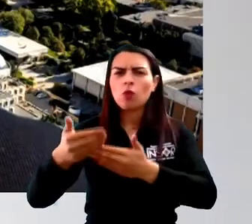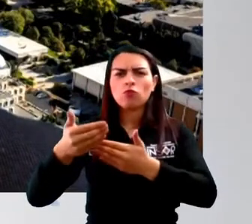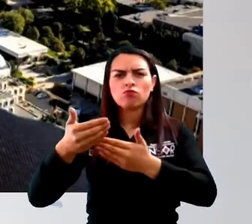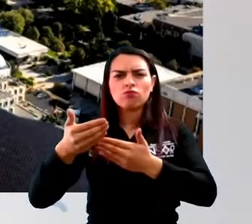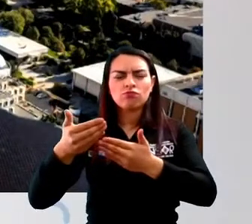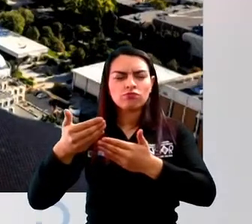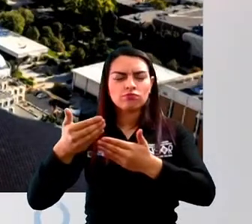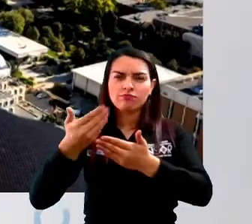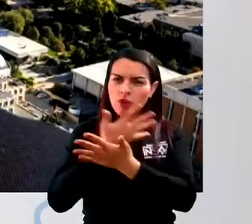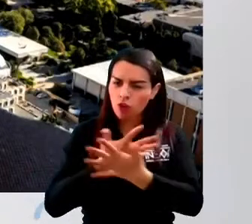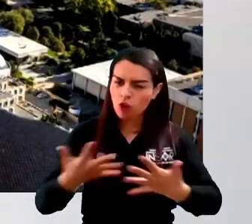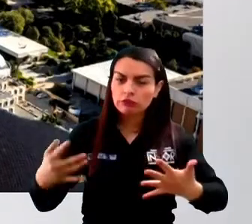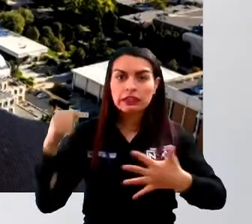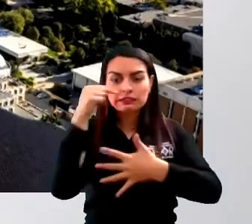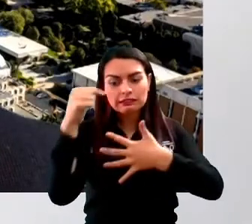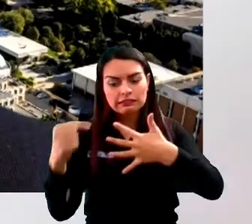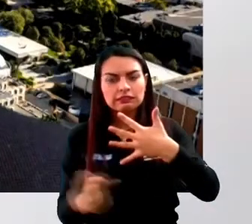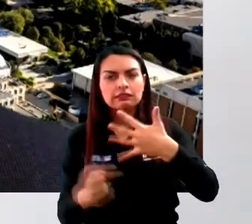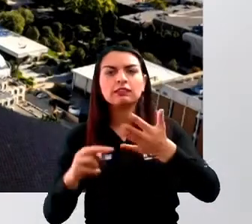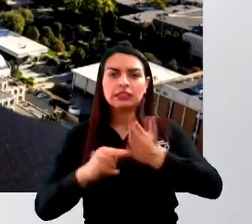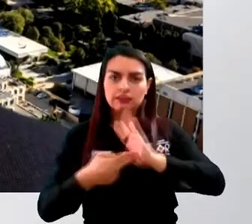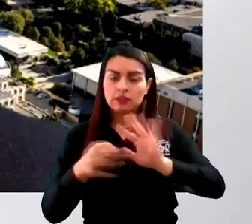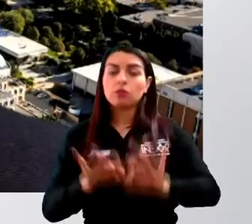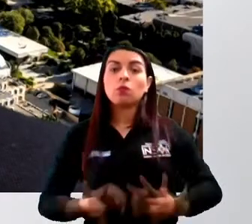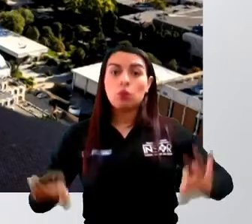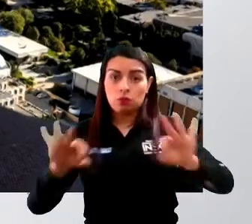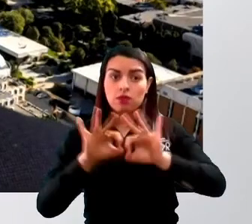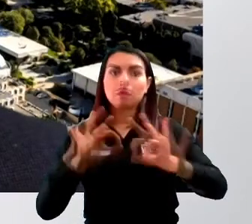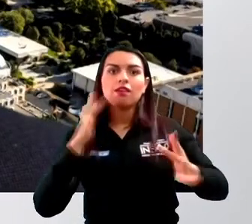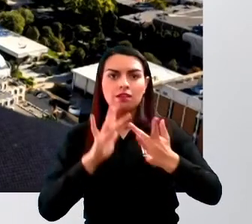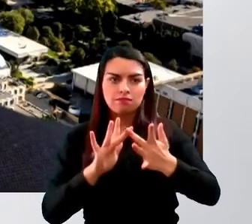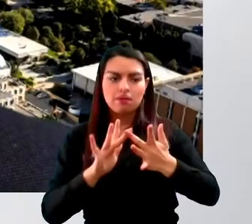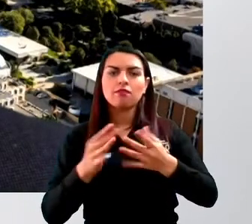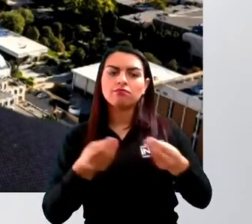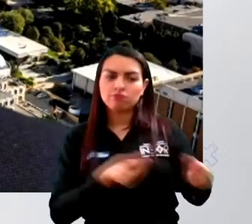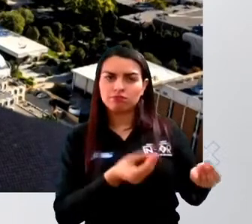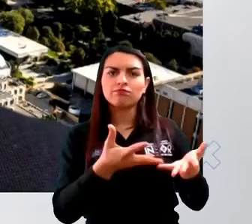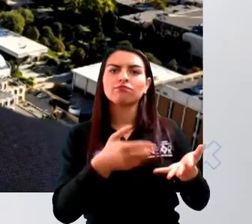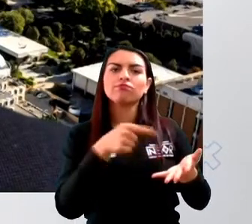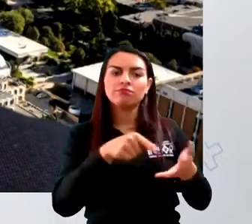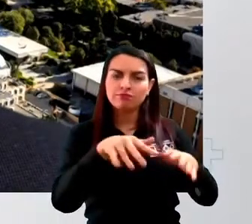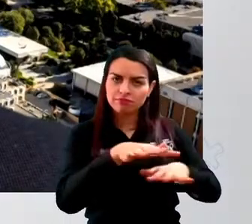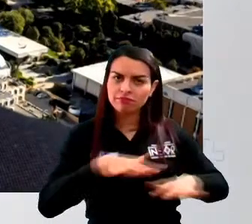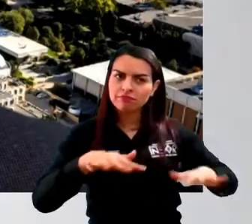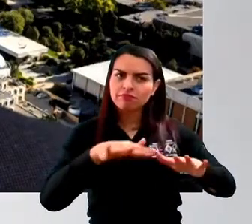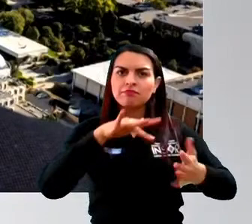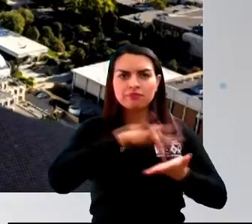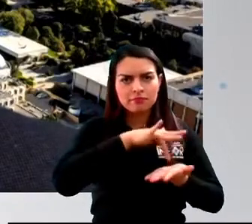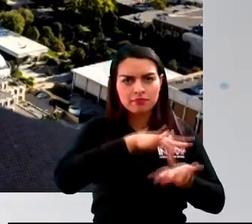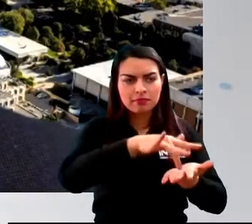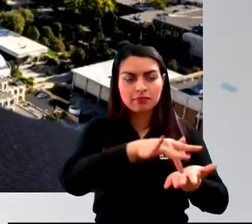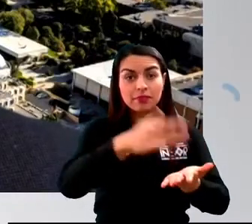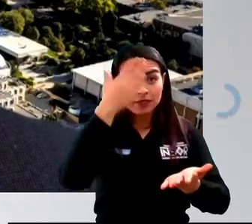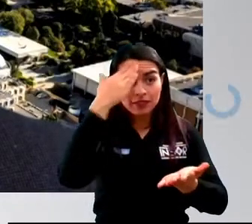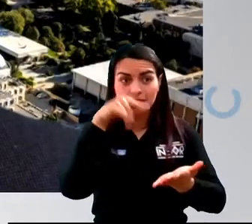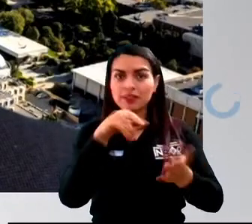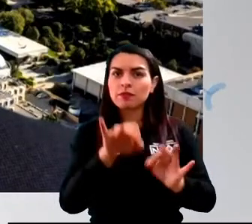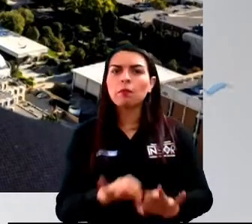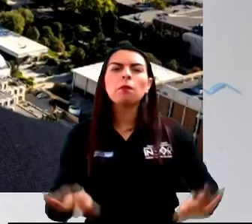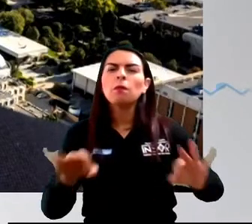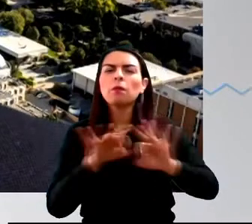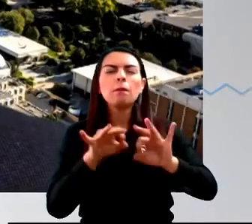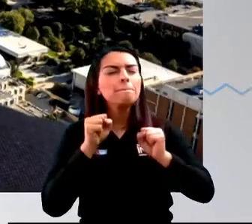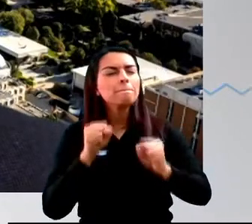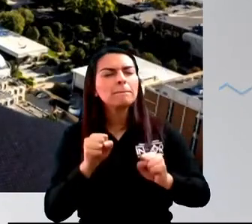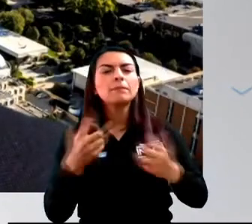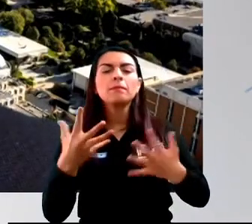son muy importantes para ese entorno presencial, pero son aún más importantes para el entorno virtual.